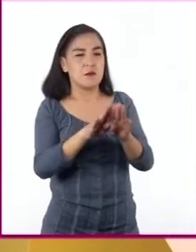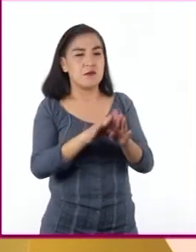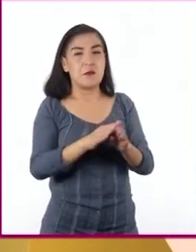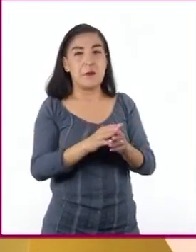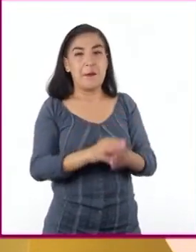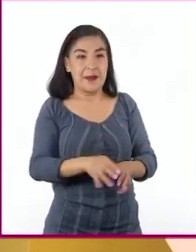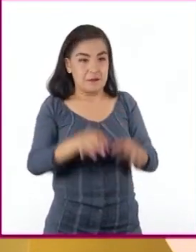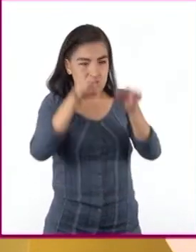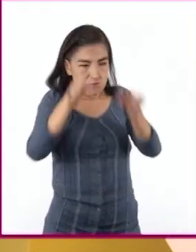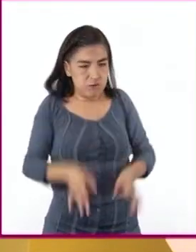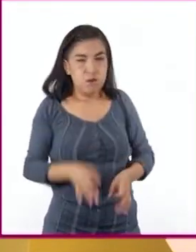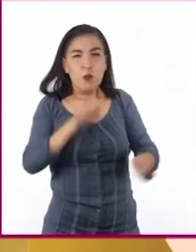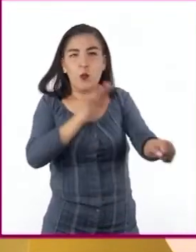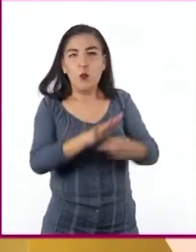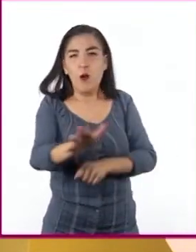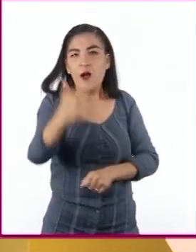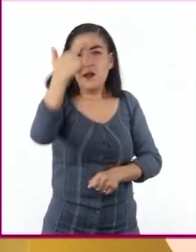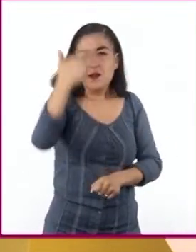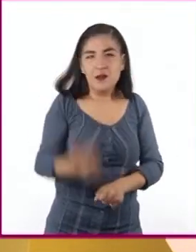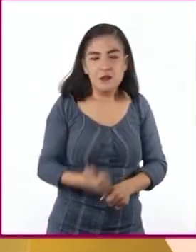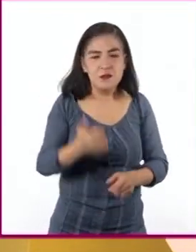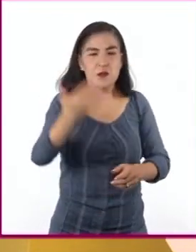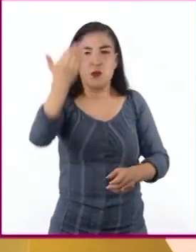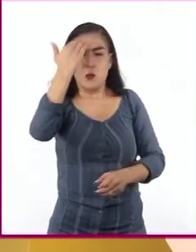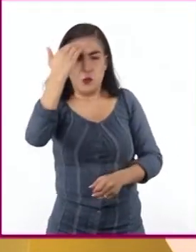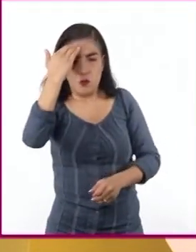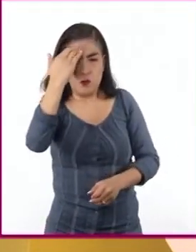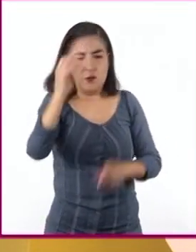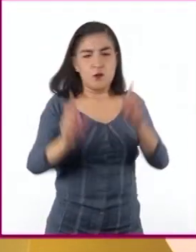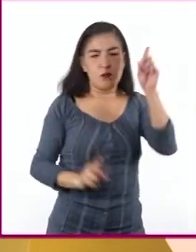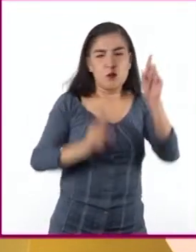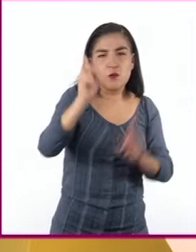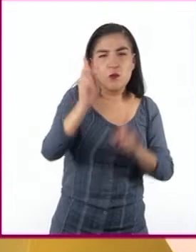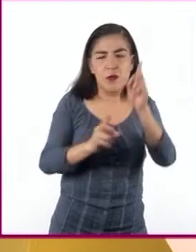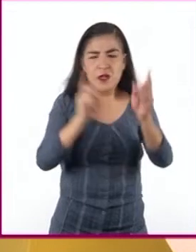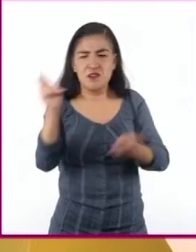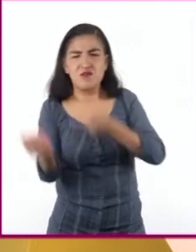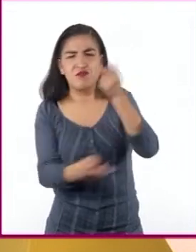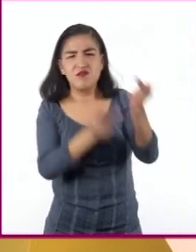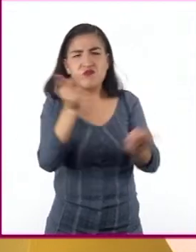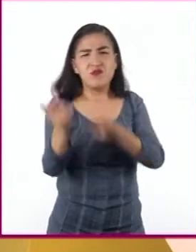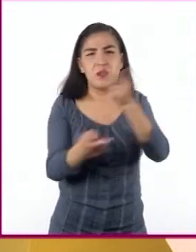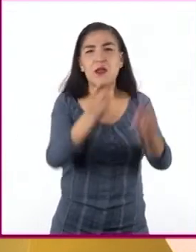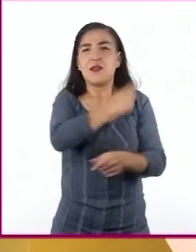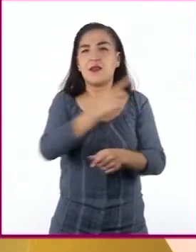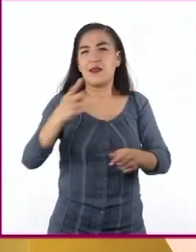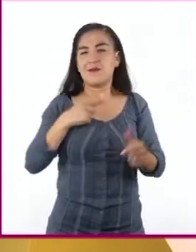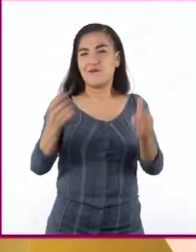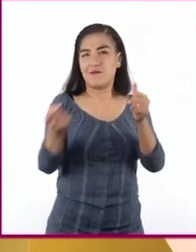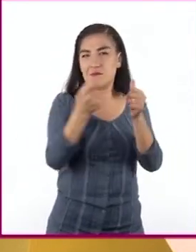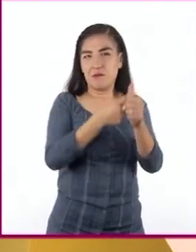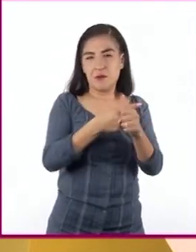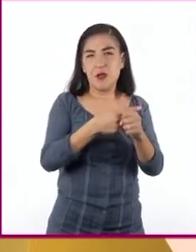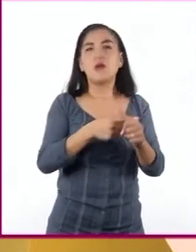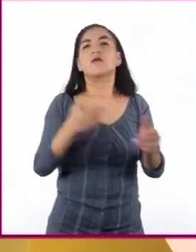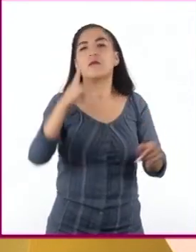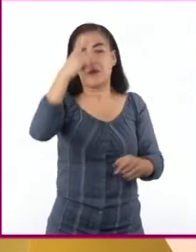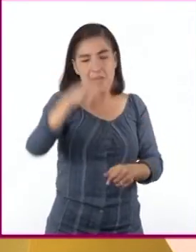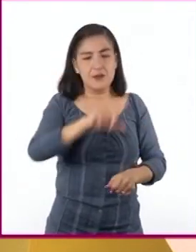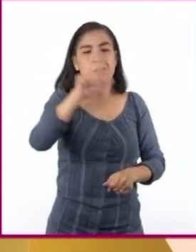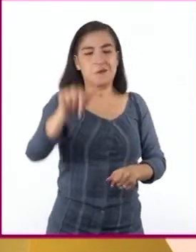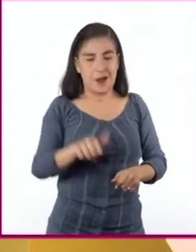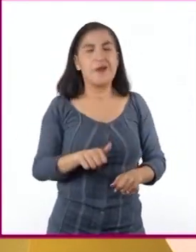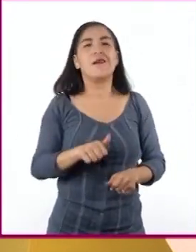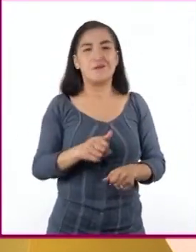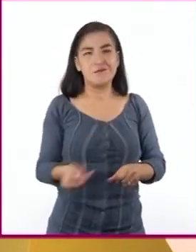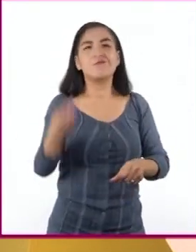objetividad, conocer, dudar, cuestionar y adoptar una posición o actitud, en este